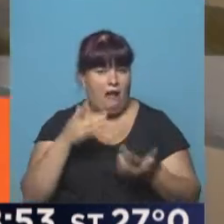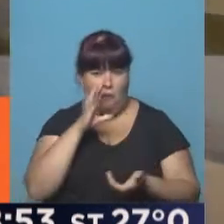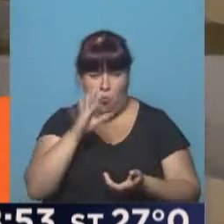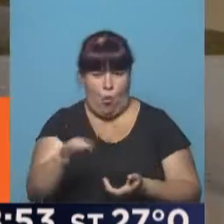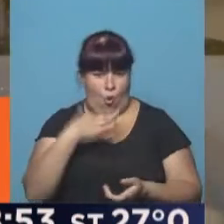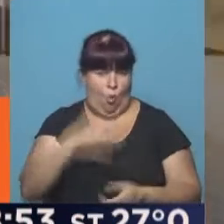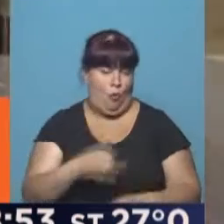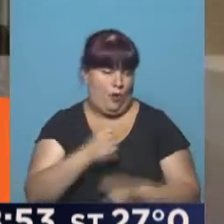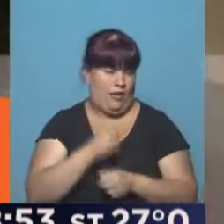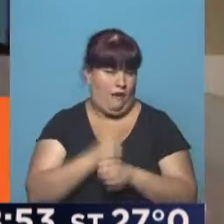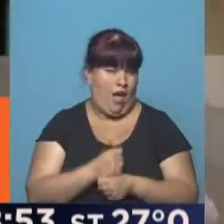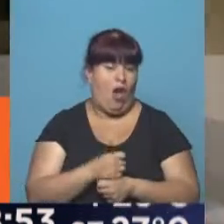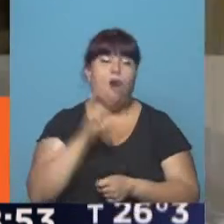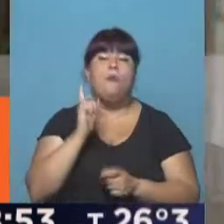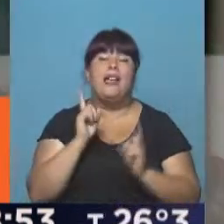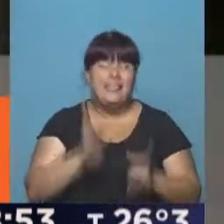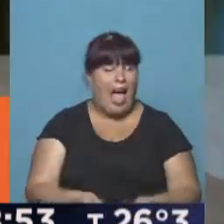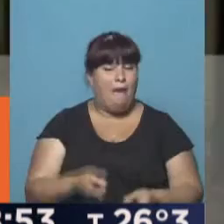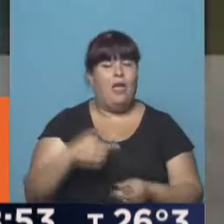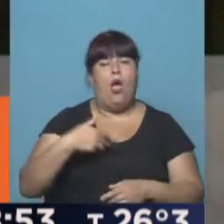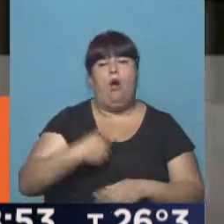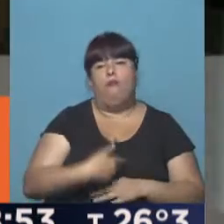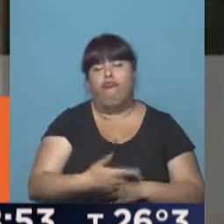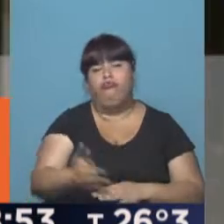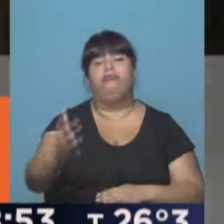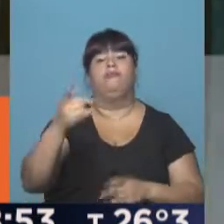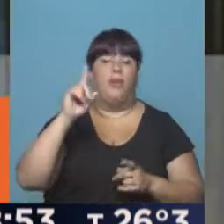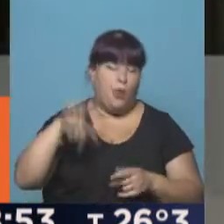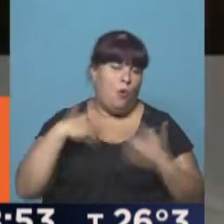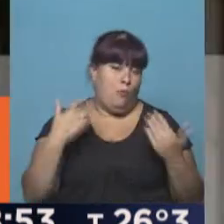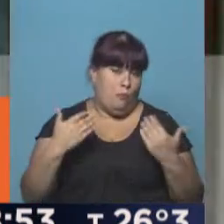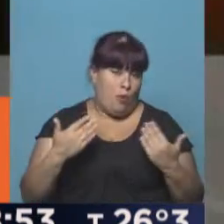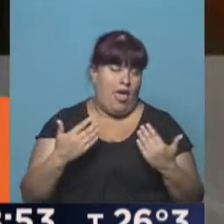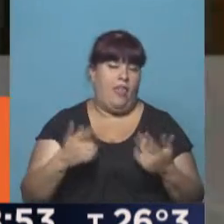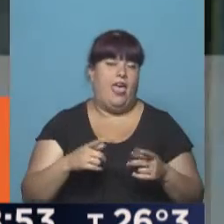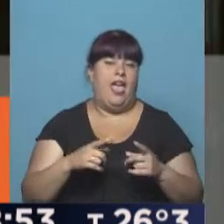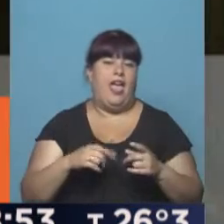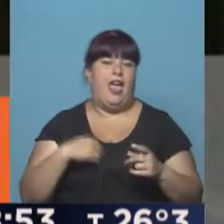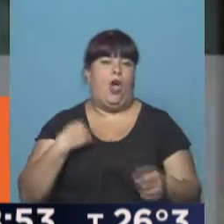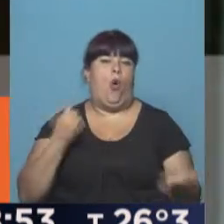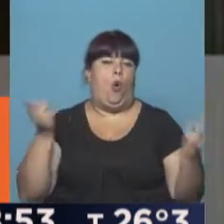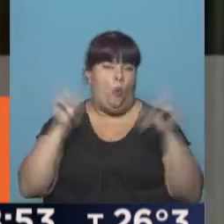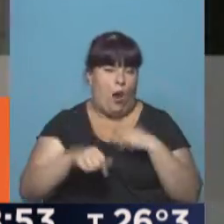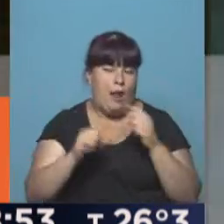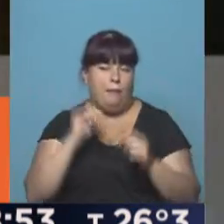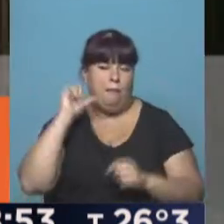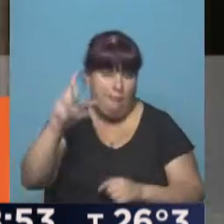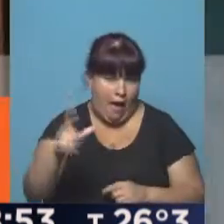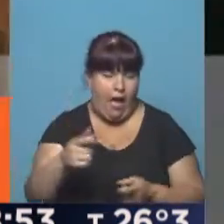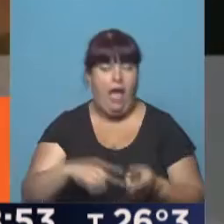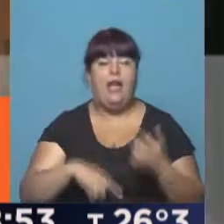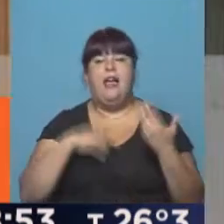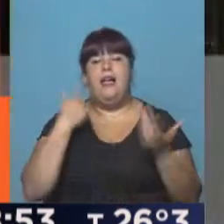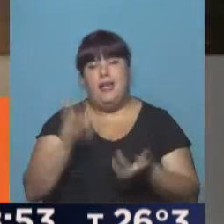se realizaban, porque al mismo tiempo la demora implicaba la posibilidad de redeterminación de precios, lo